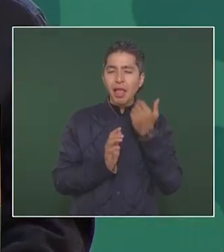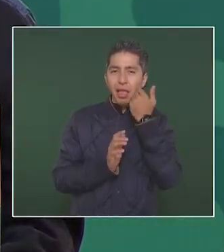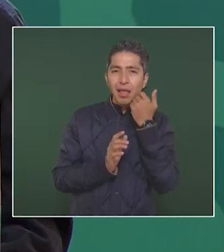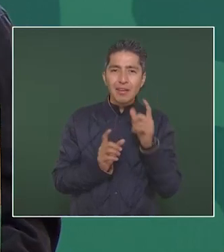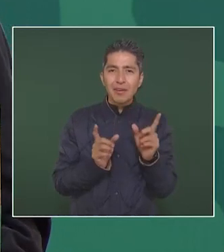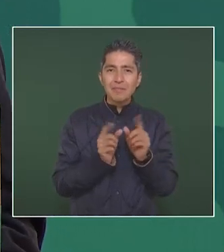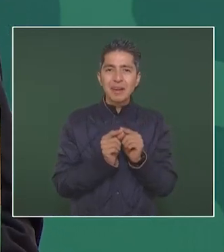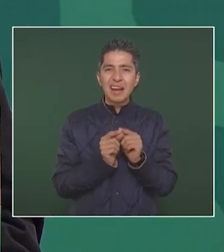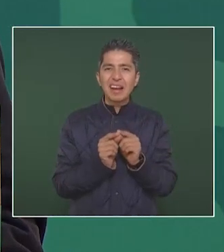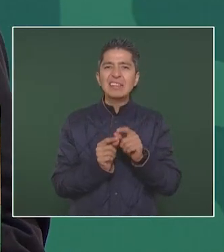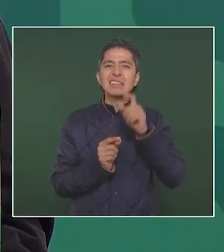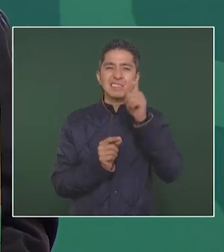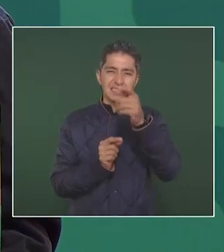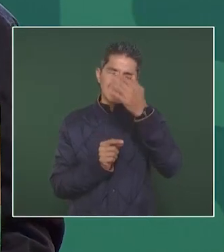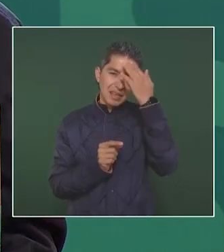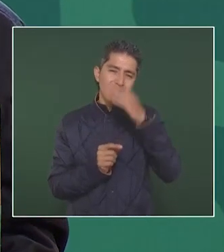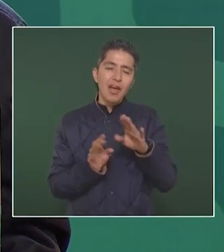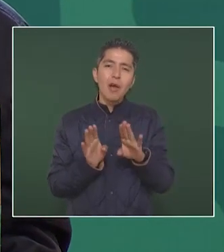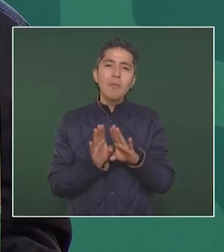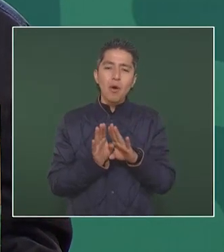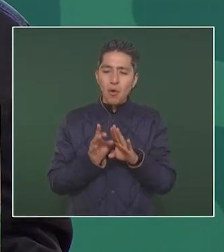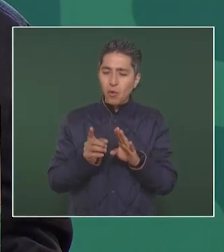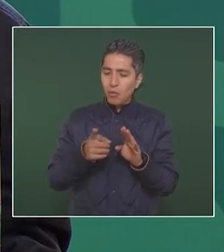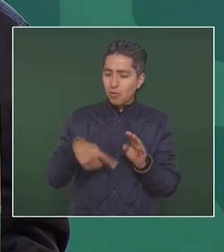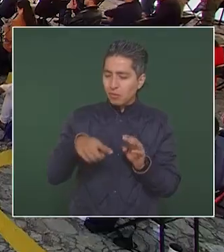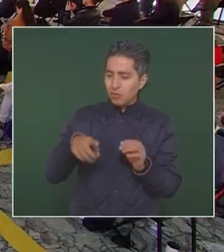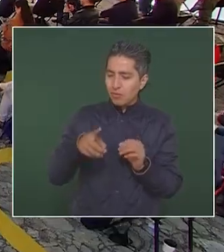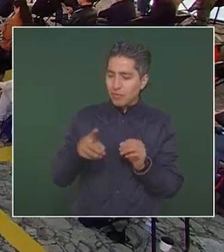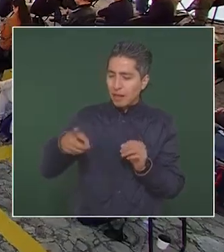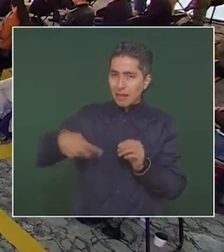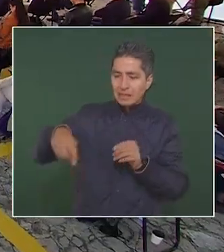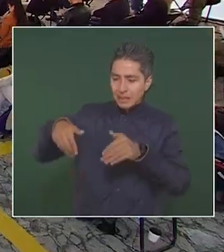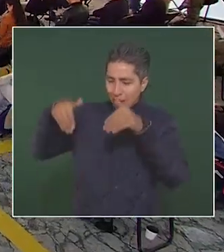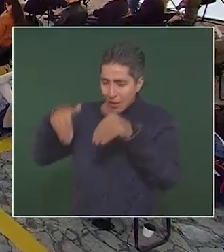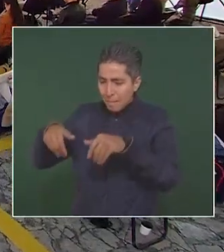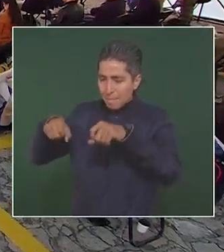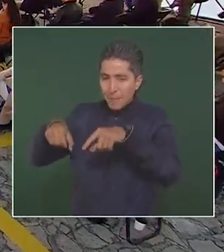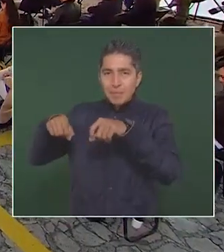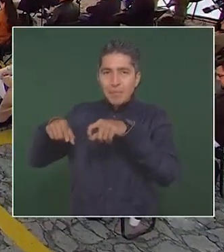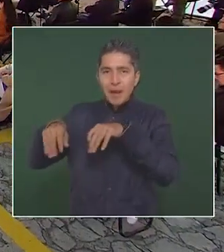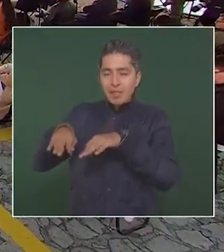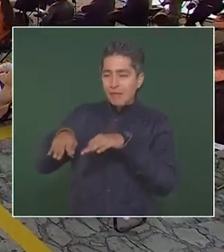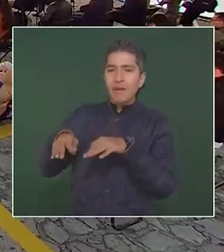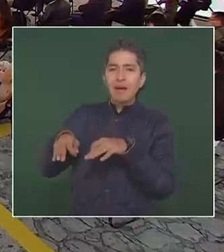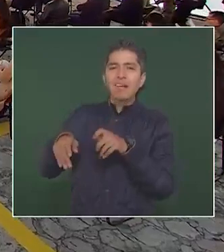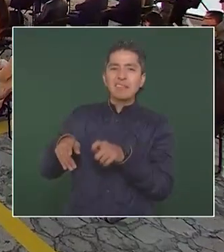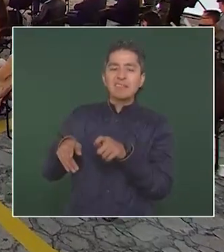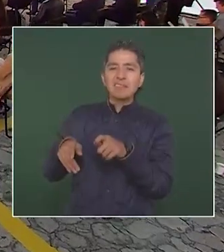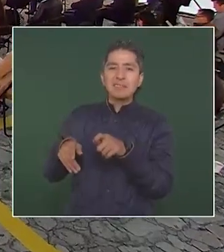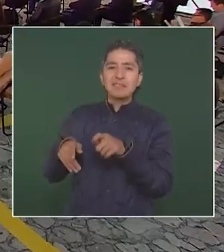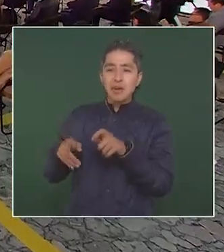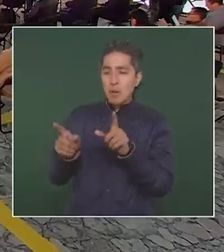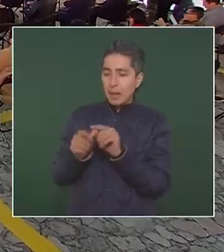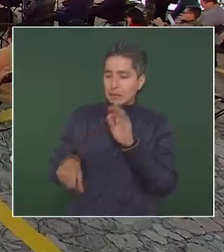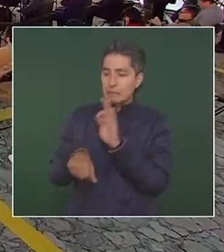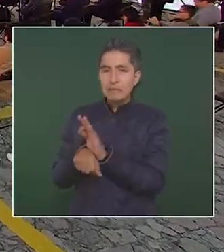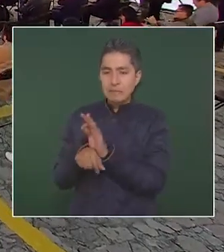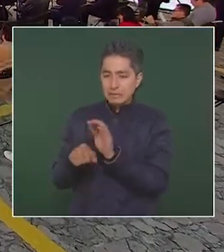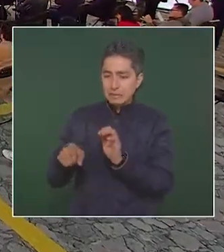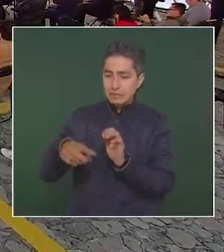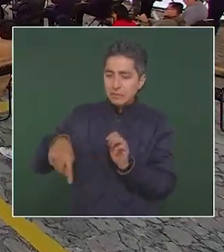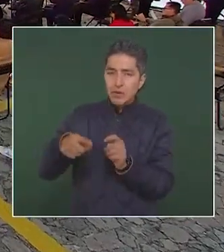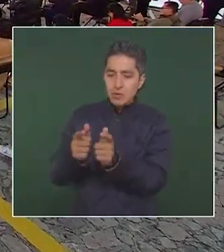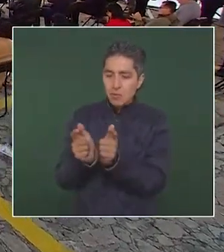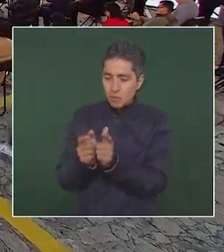conocida como neoliberalismo, una política para favorecer solo a una minoría